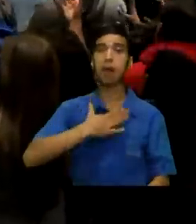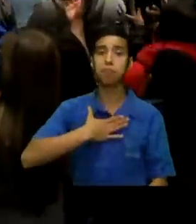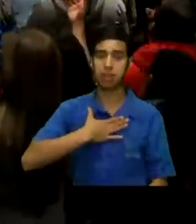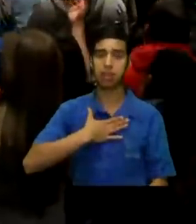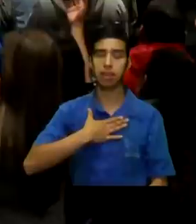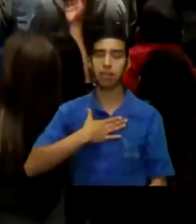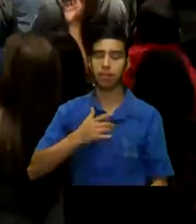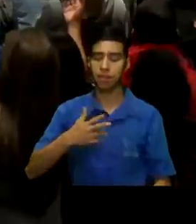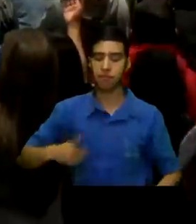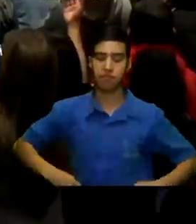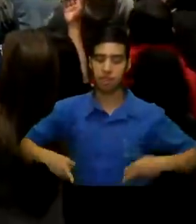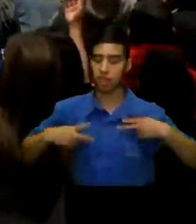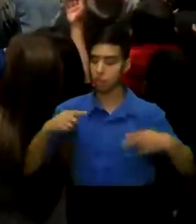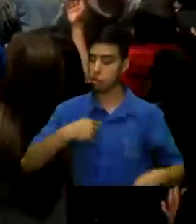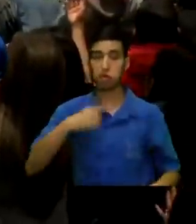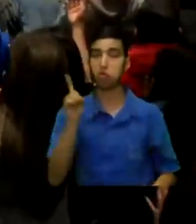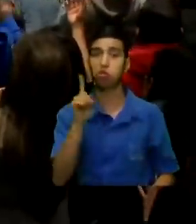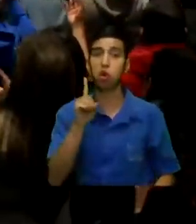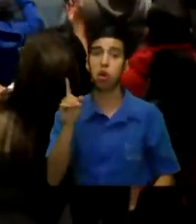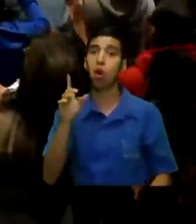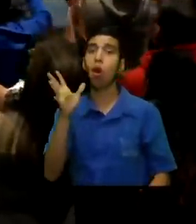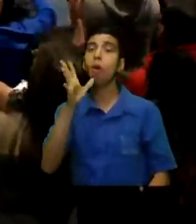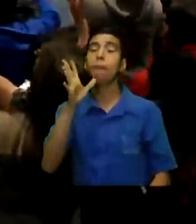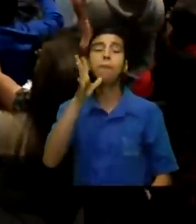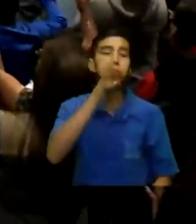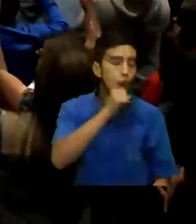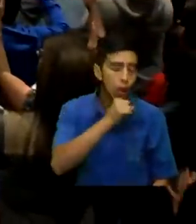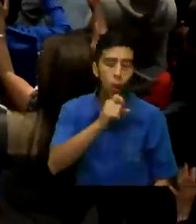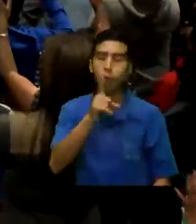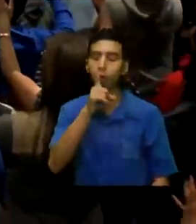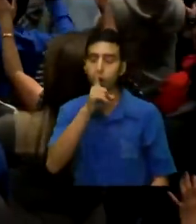ser. Podría callar y no